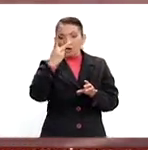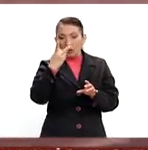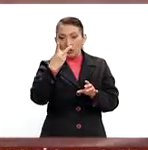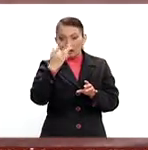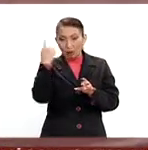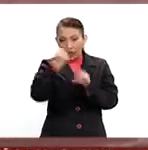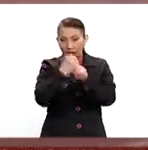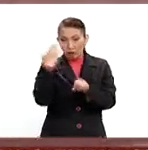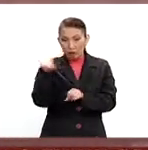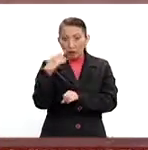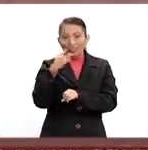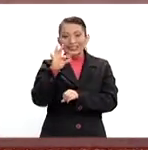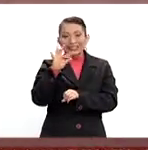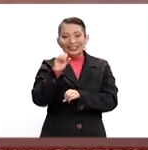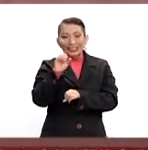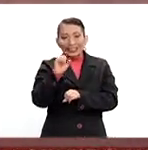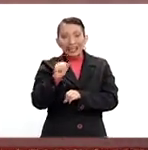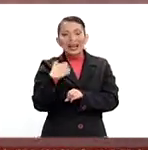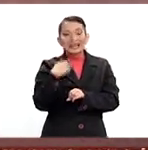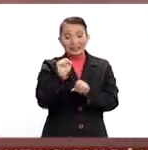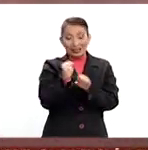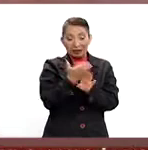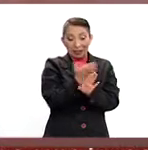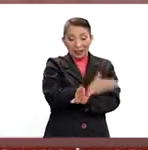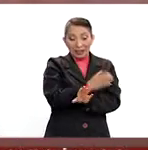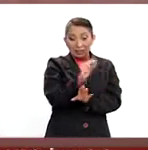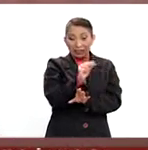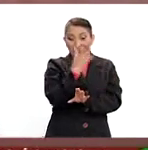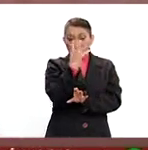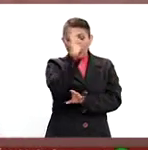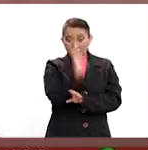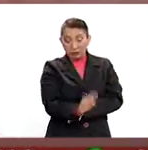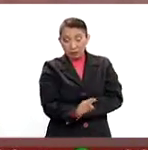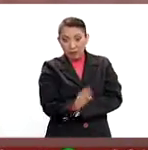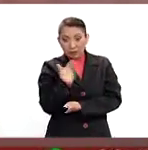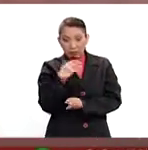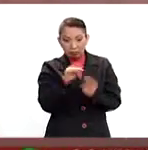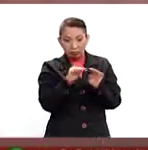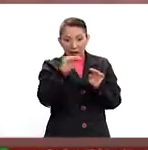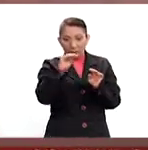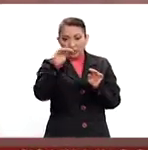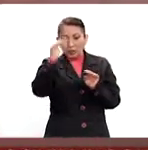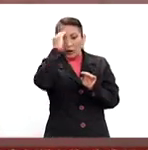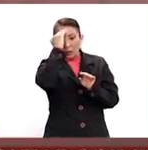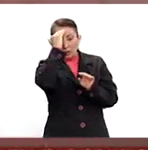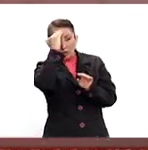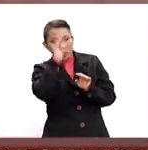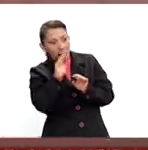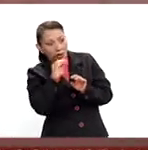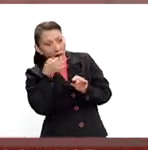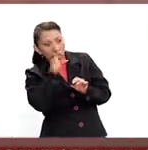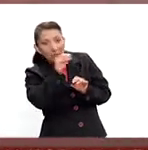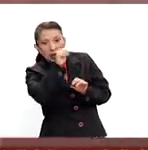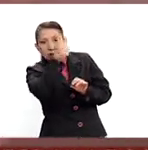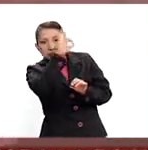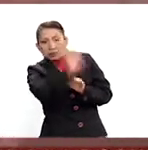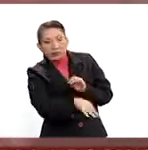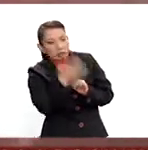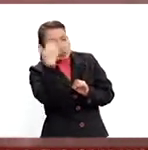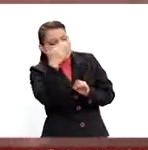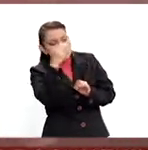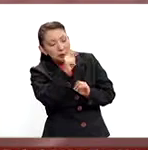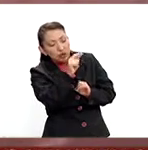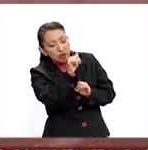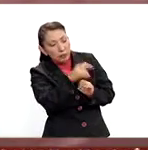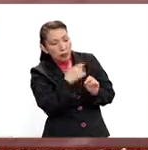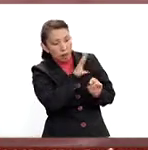70%, septiembre del 16 antes de elección 84%, está en niveles de conocimiento de 96%. Es decir, es